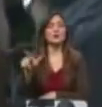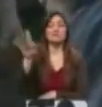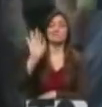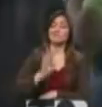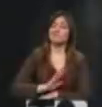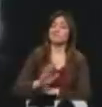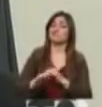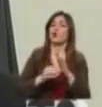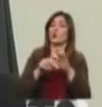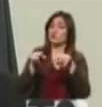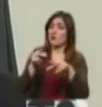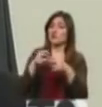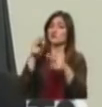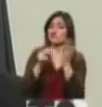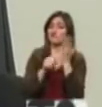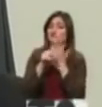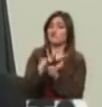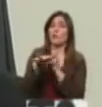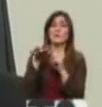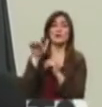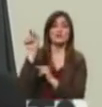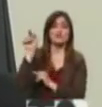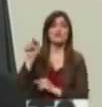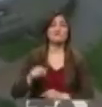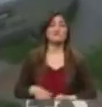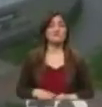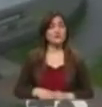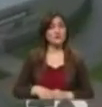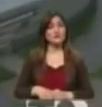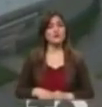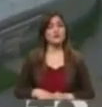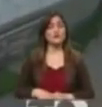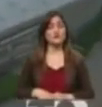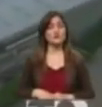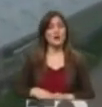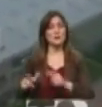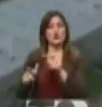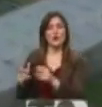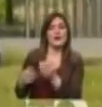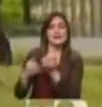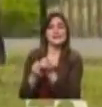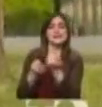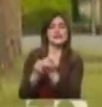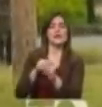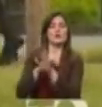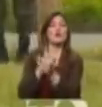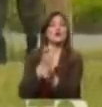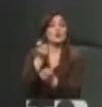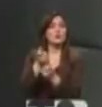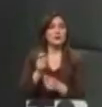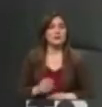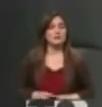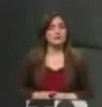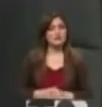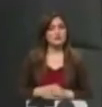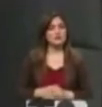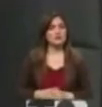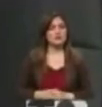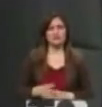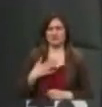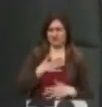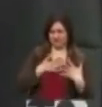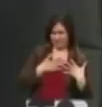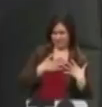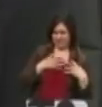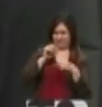culposa en contra de la ex ministra de Ambiente, Marcela Aguiñaga, y quienes participaron de esa compra. Aguiñaga rechaza la